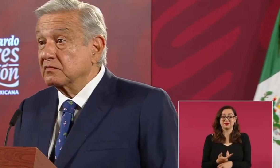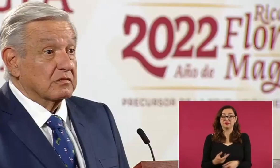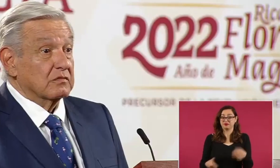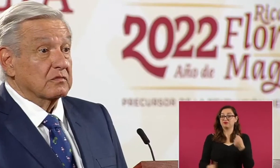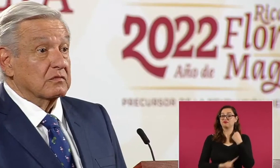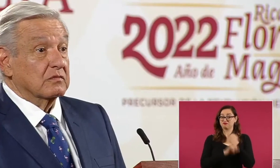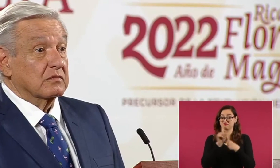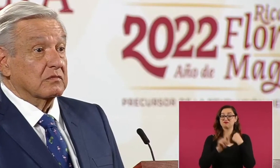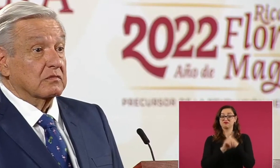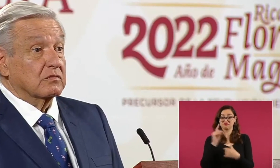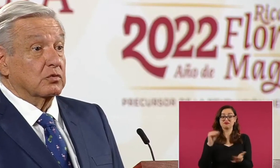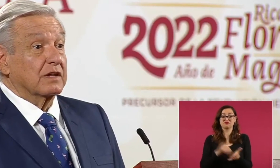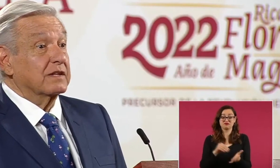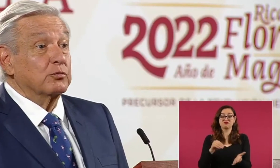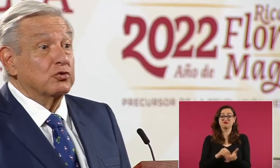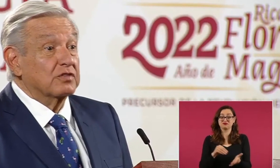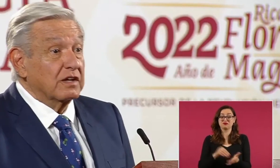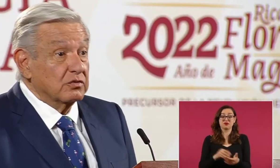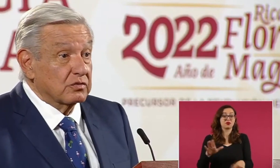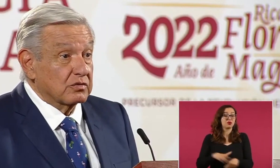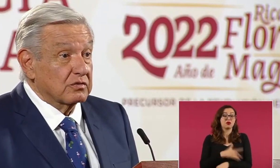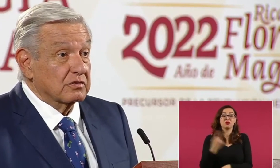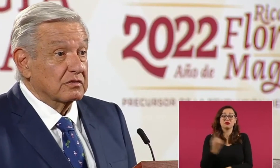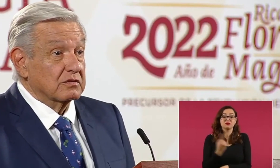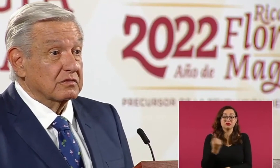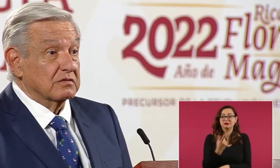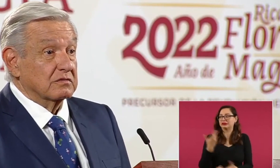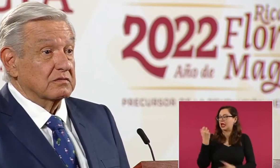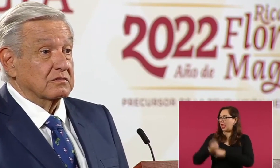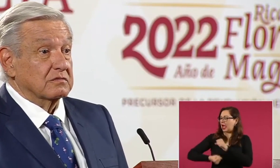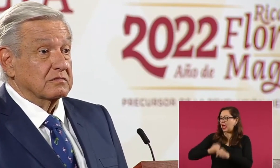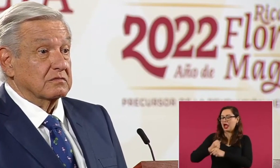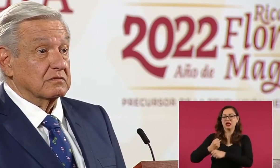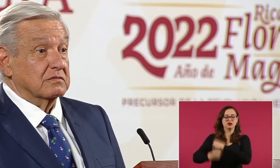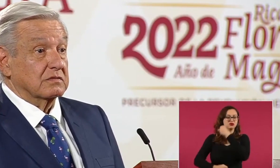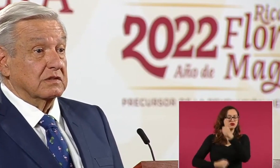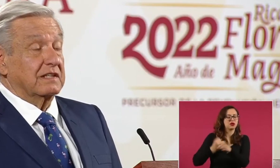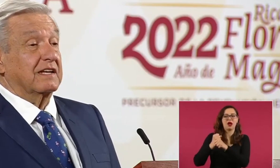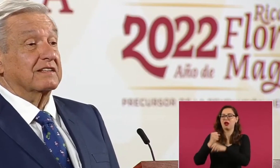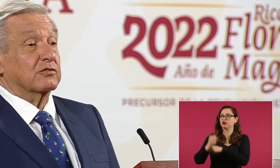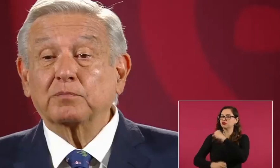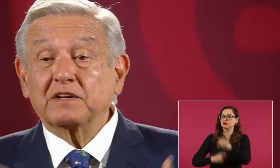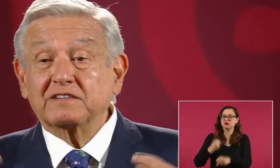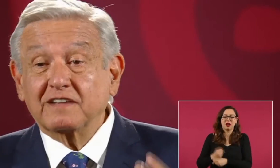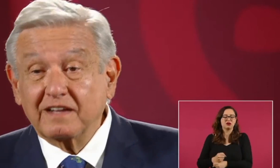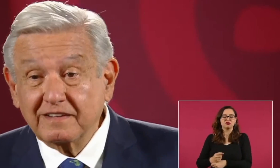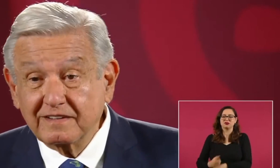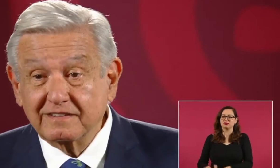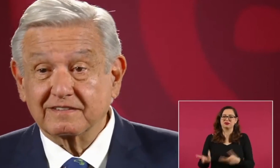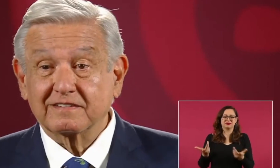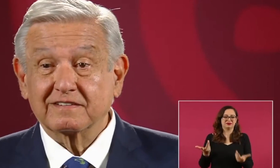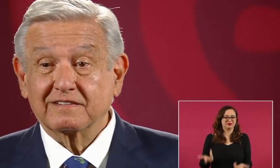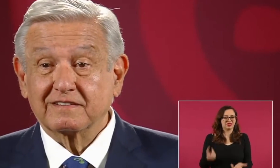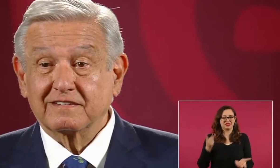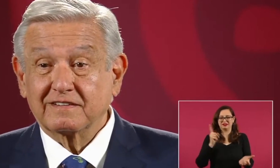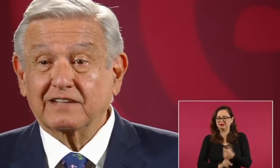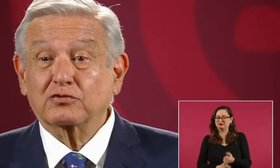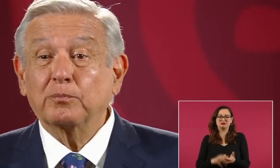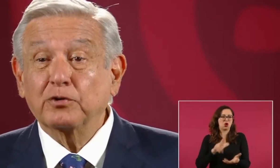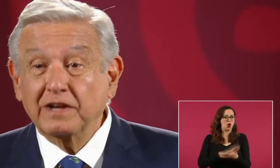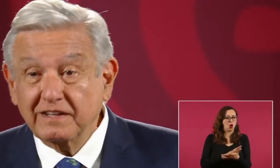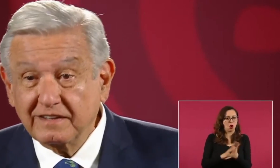mucho potencial y se puede aprovechar mucho mejor si te levantas temprano. Creo que es un hábito que voy a